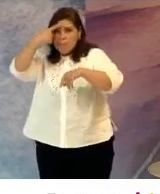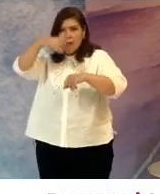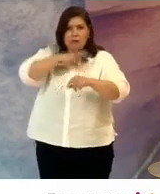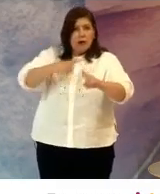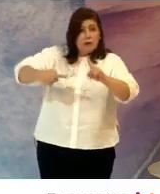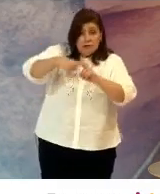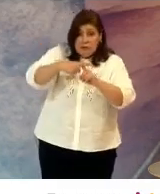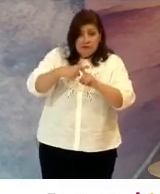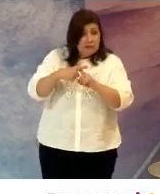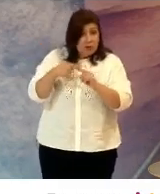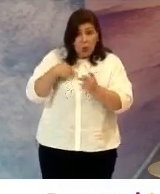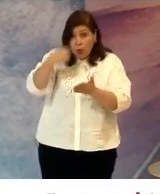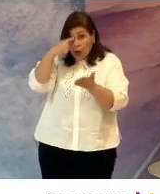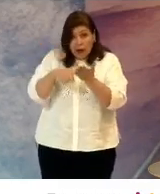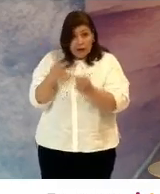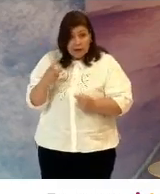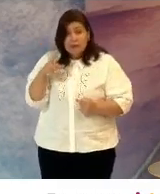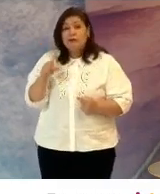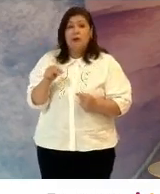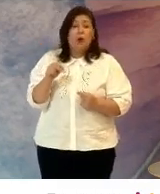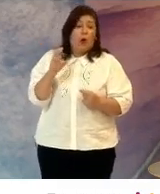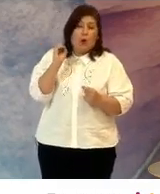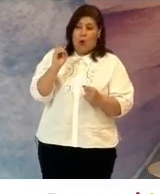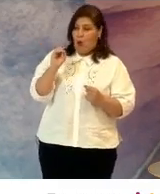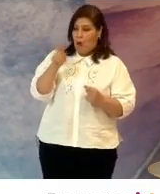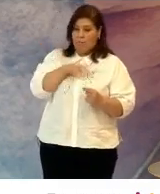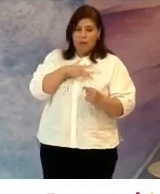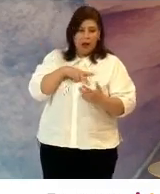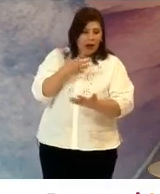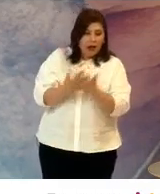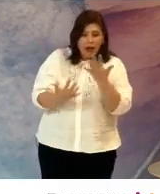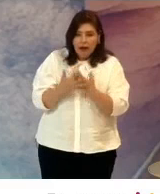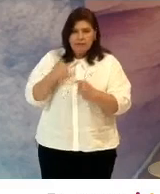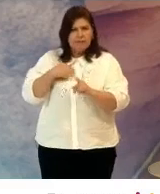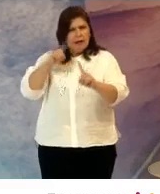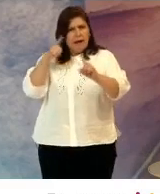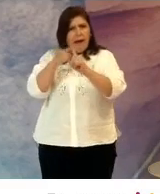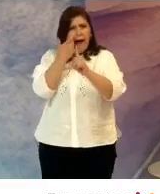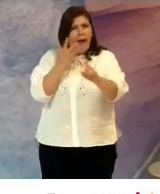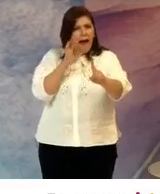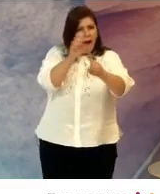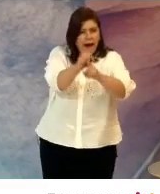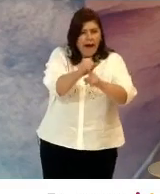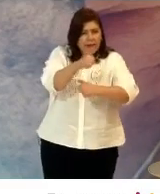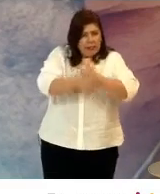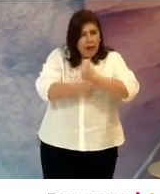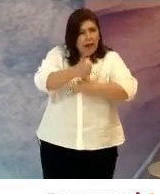y que nuestras acciones colectivas vayan hacia donde está nuestra intención,